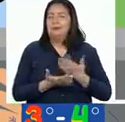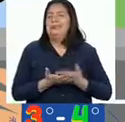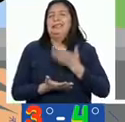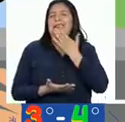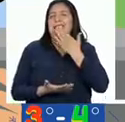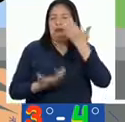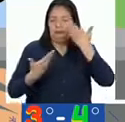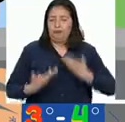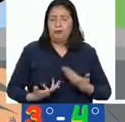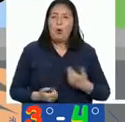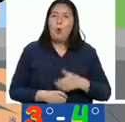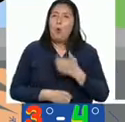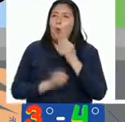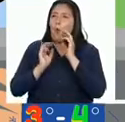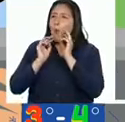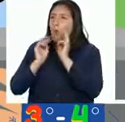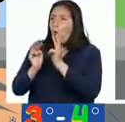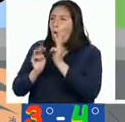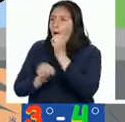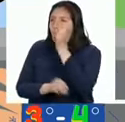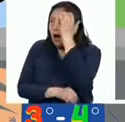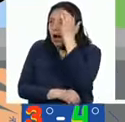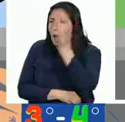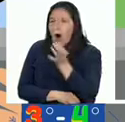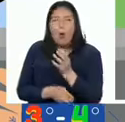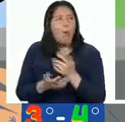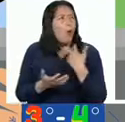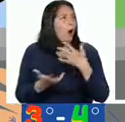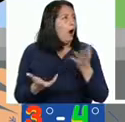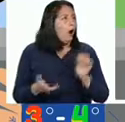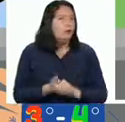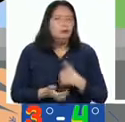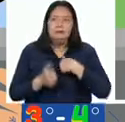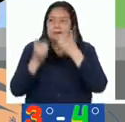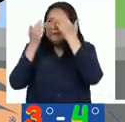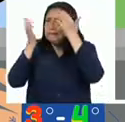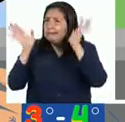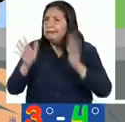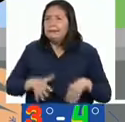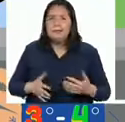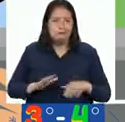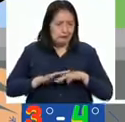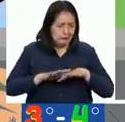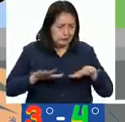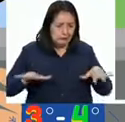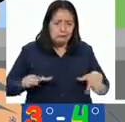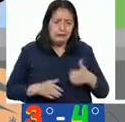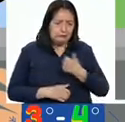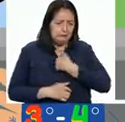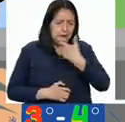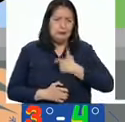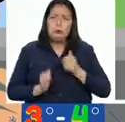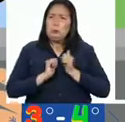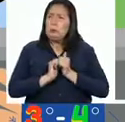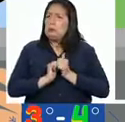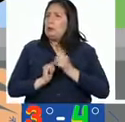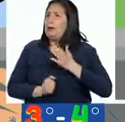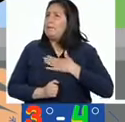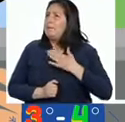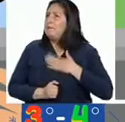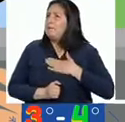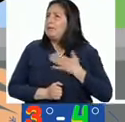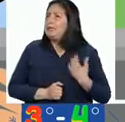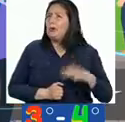somos. ¡Wow! ¡Increíble! No sabía que el espacio personal estaba conmigo todo